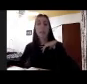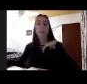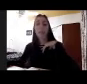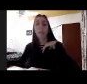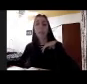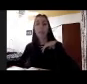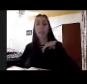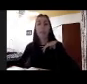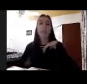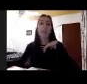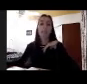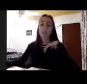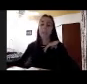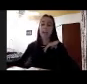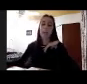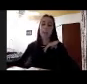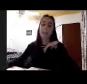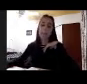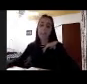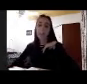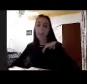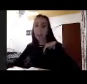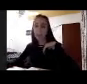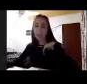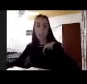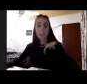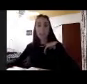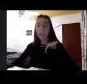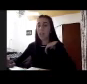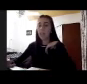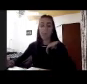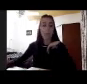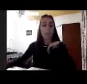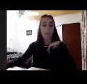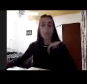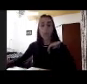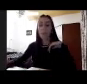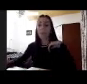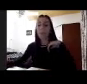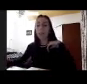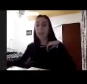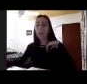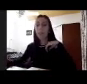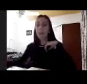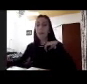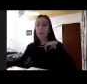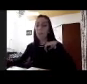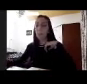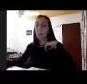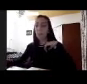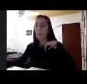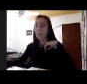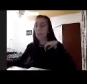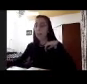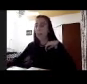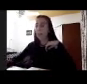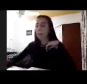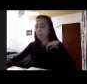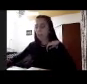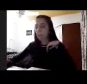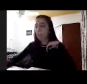esa flexibilidad y se adapte a esas actividades, ya sea de día, de noche, pero que tenga eh,